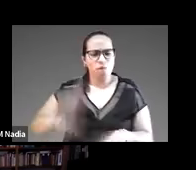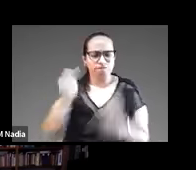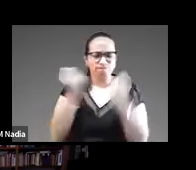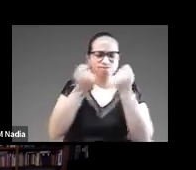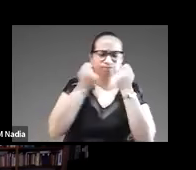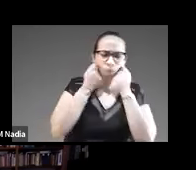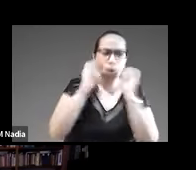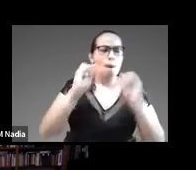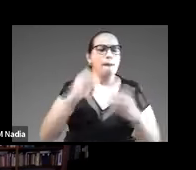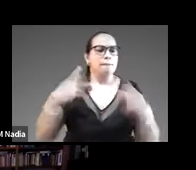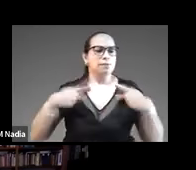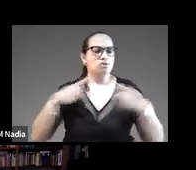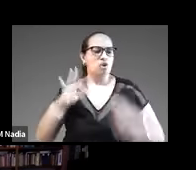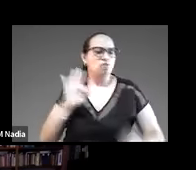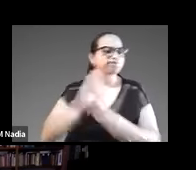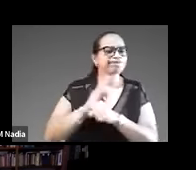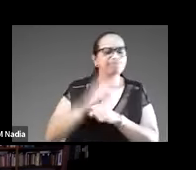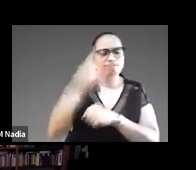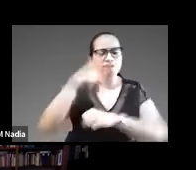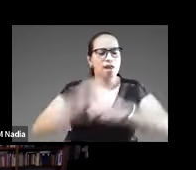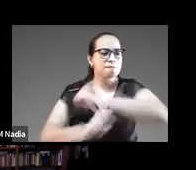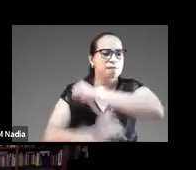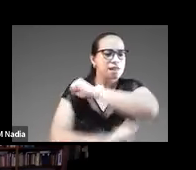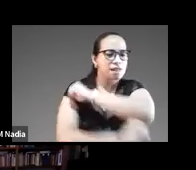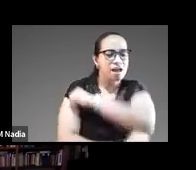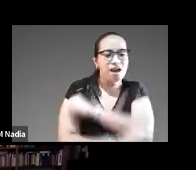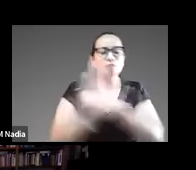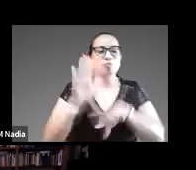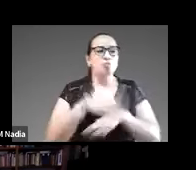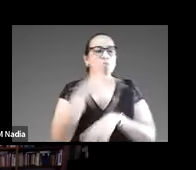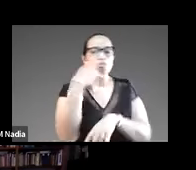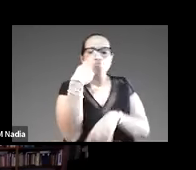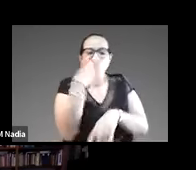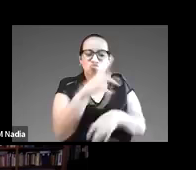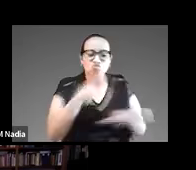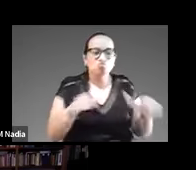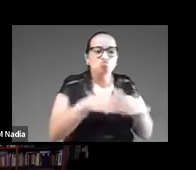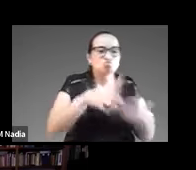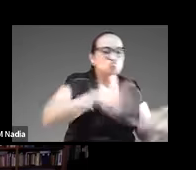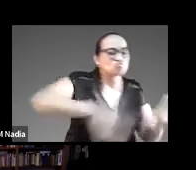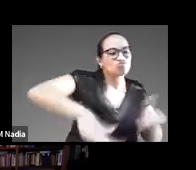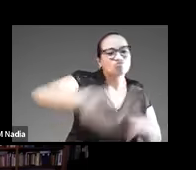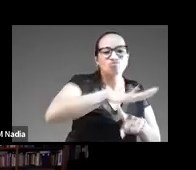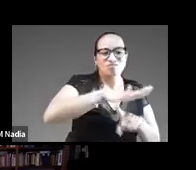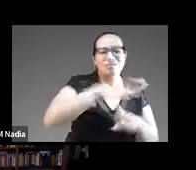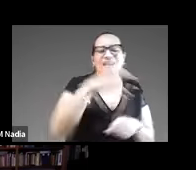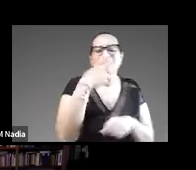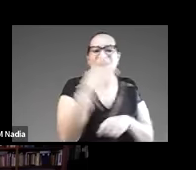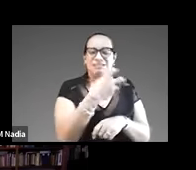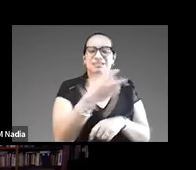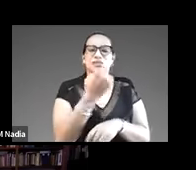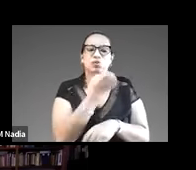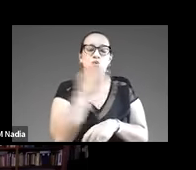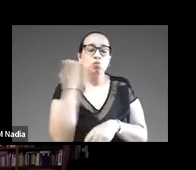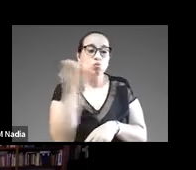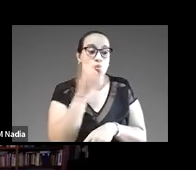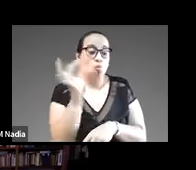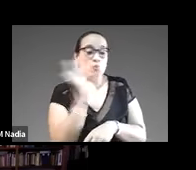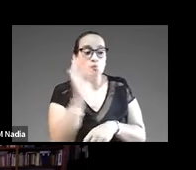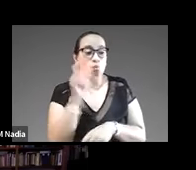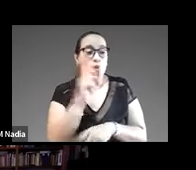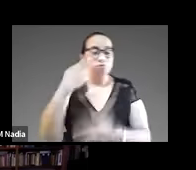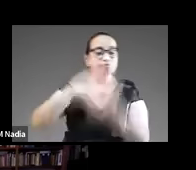pilares, ¿no? O sea, como parte del paisaje del barrio y que las escuelas, cuando podamos volver